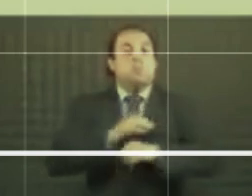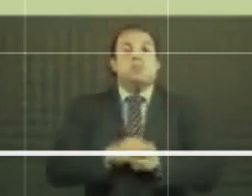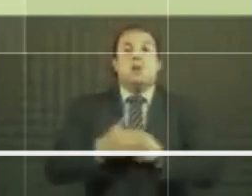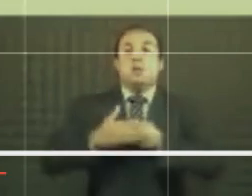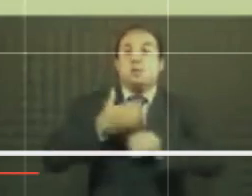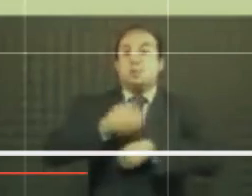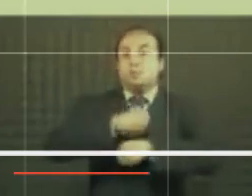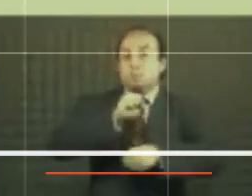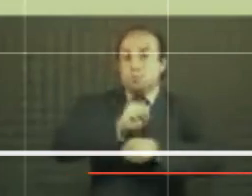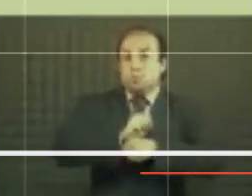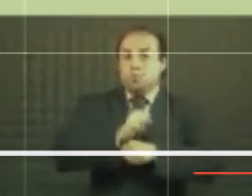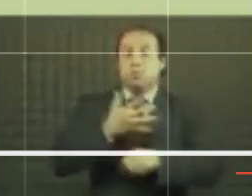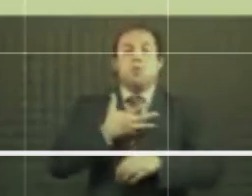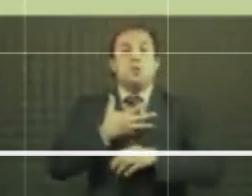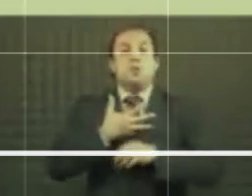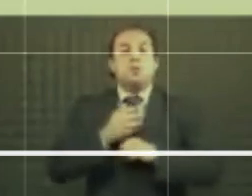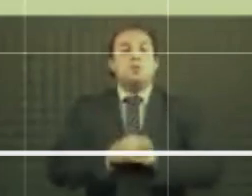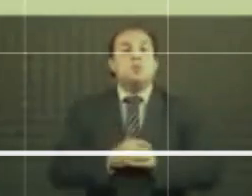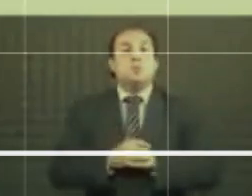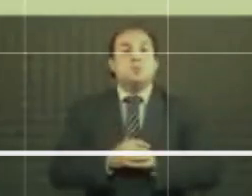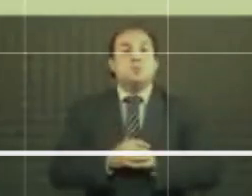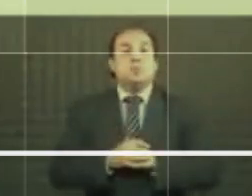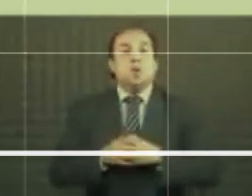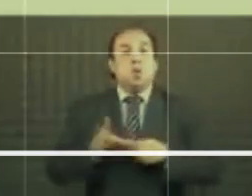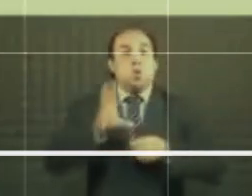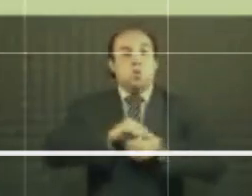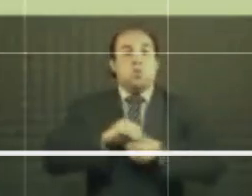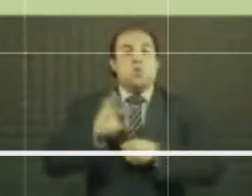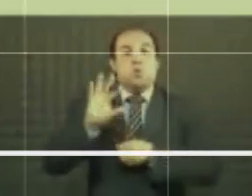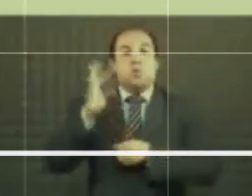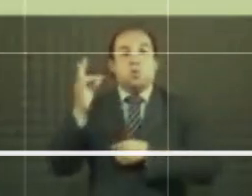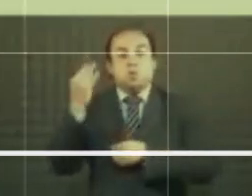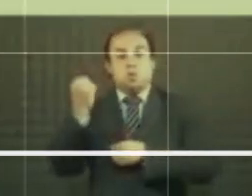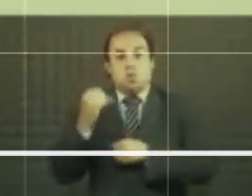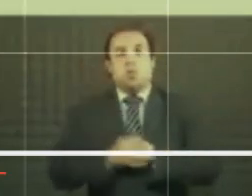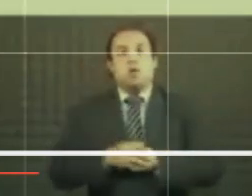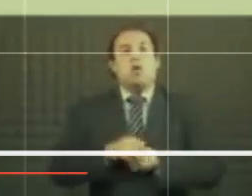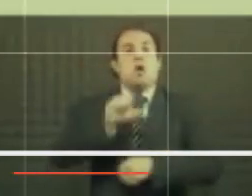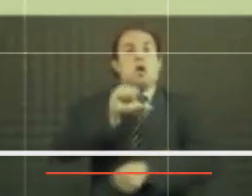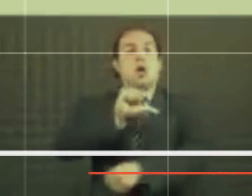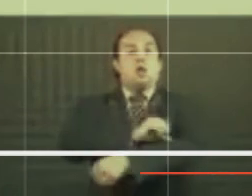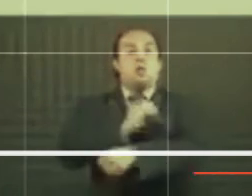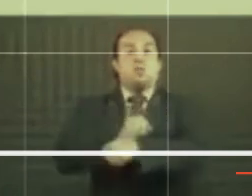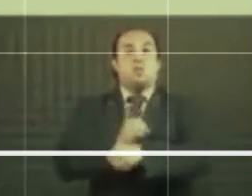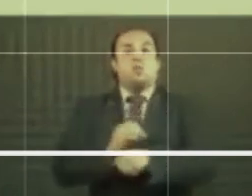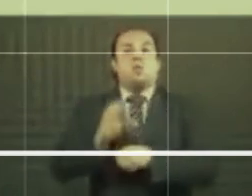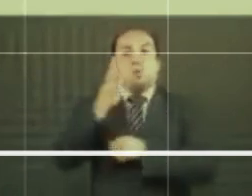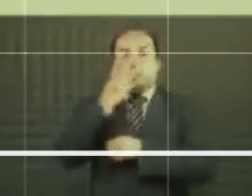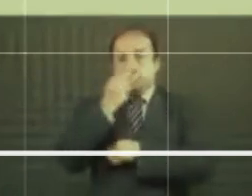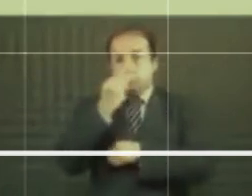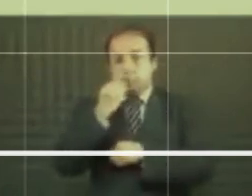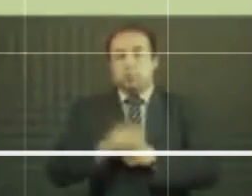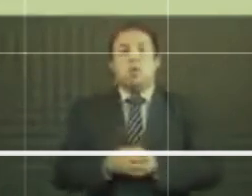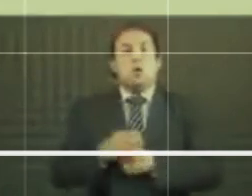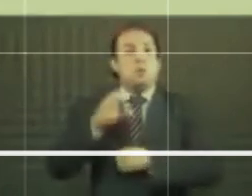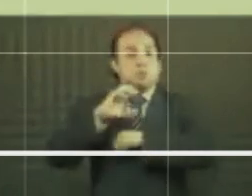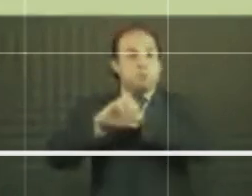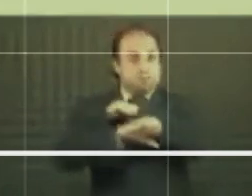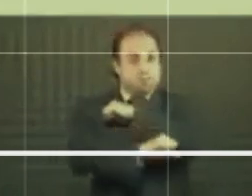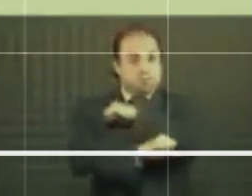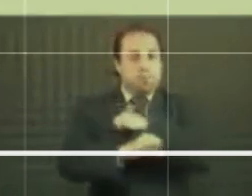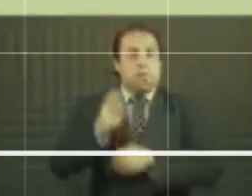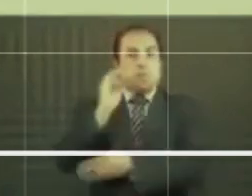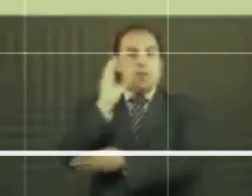próximo sábado vamos a tener con esquema completo en 40, 49, Álvaro Obregón, Coyoacán, Coajimalpa, Magdalena Contreras, Miguel